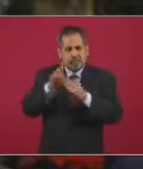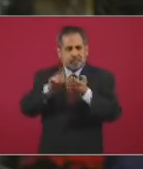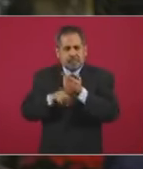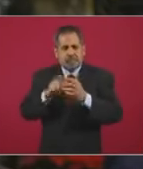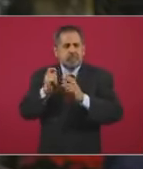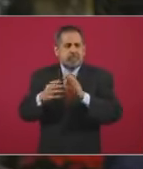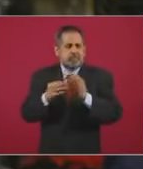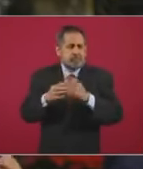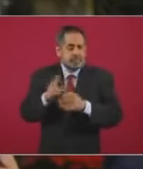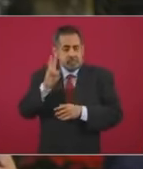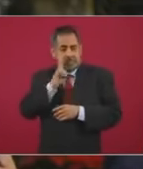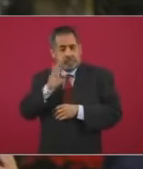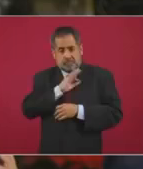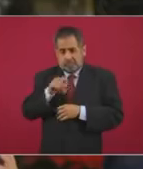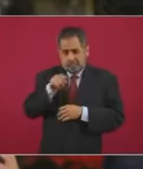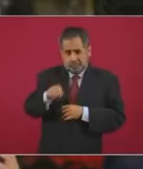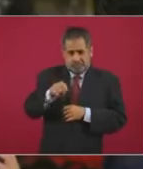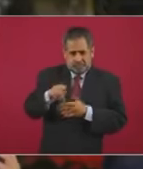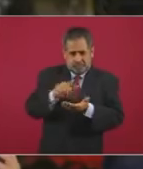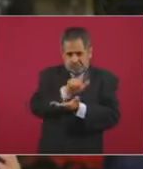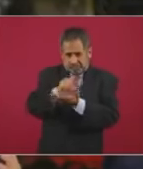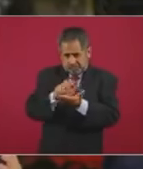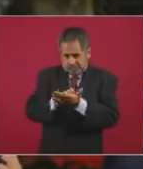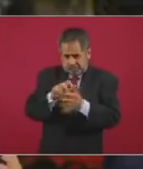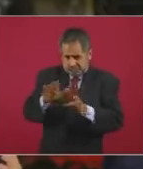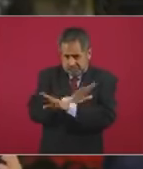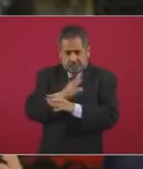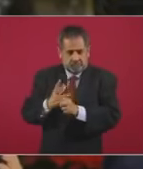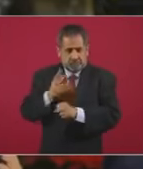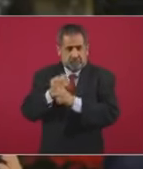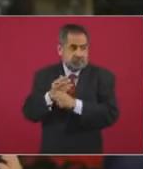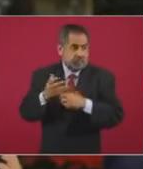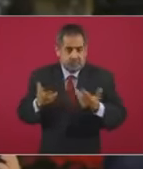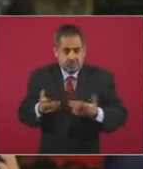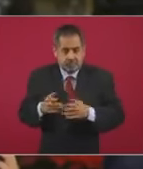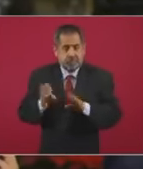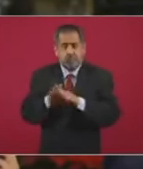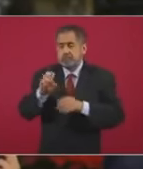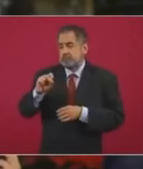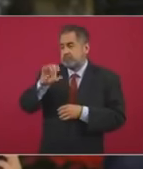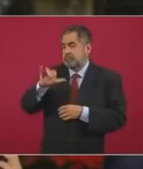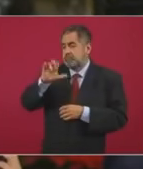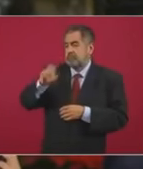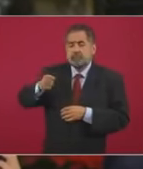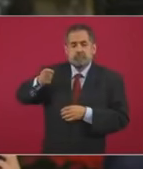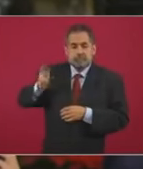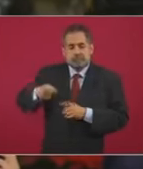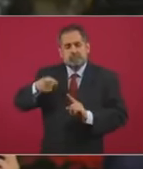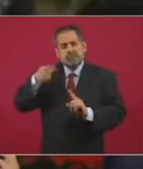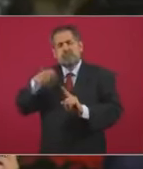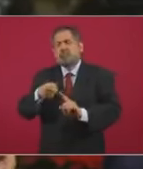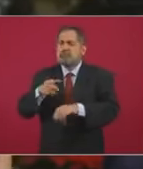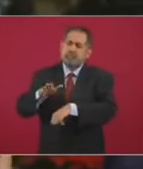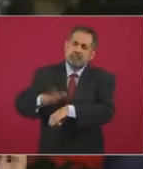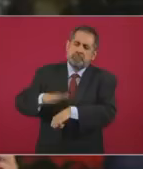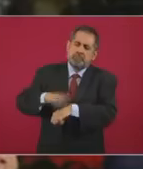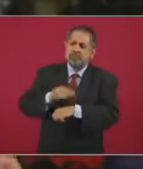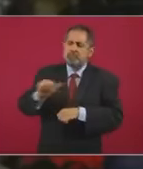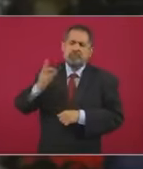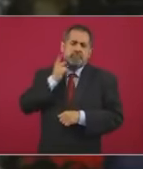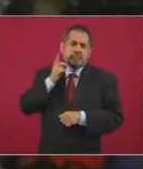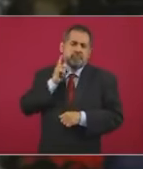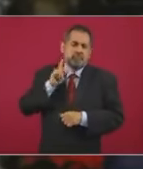respecto? ¿Hay posibilidades de modificar esta ley? Tanto es así que ya la Corte tuvo el tino de decirles a los